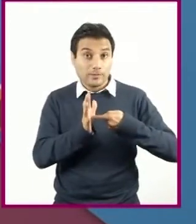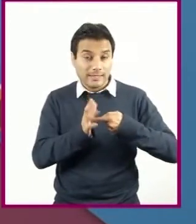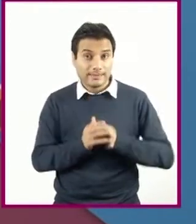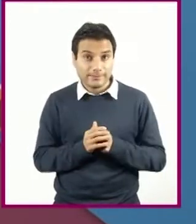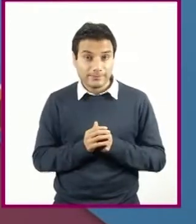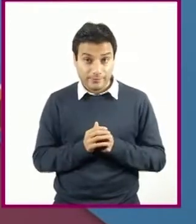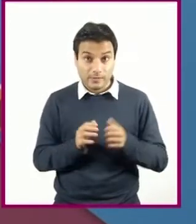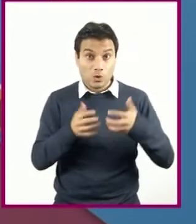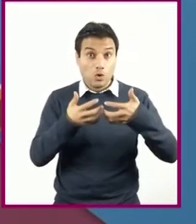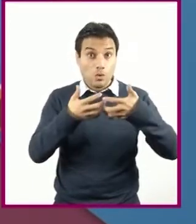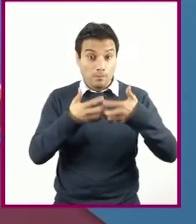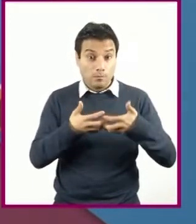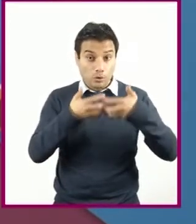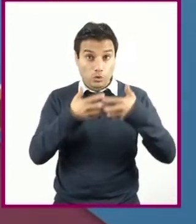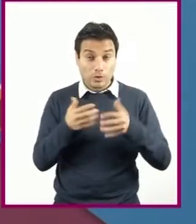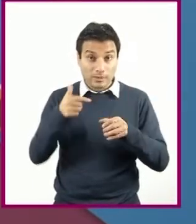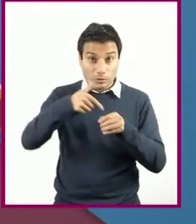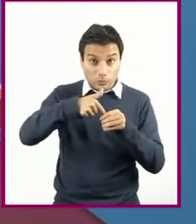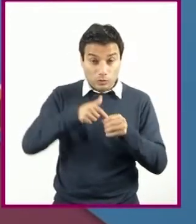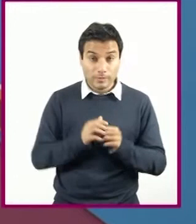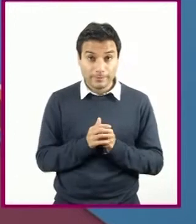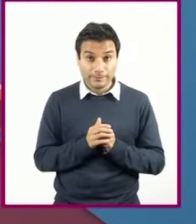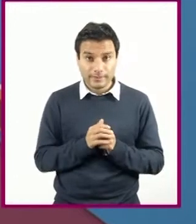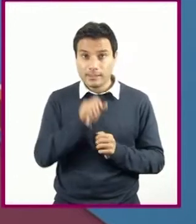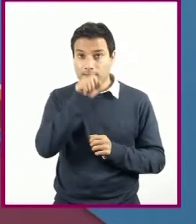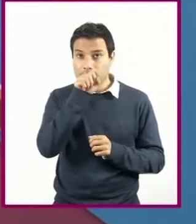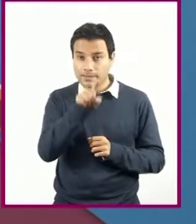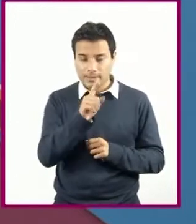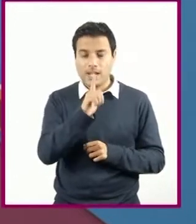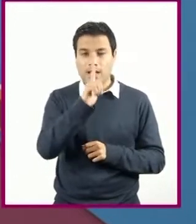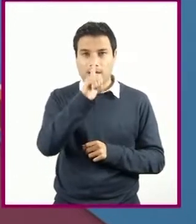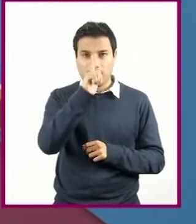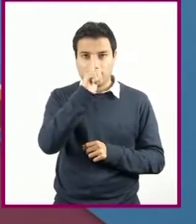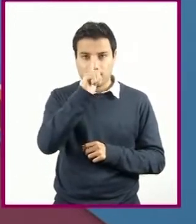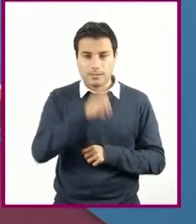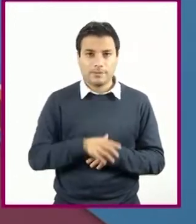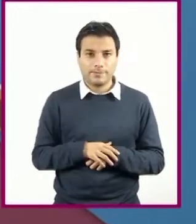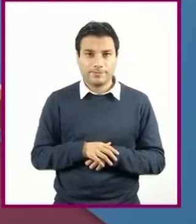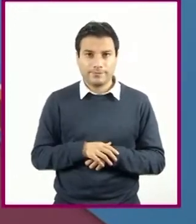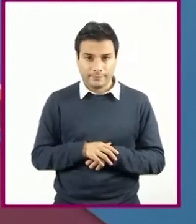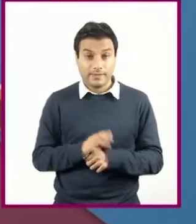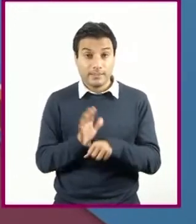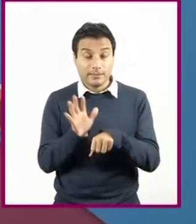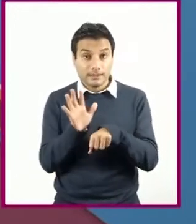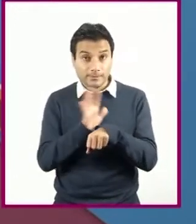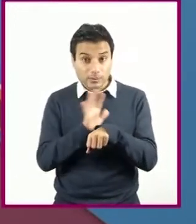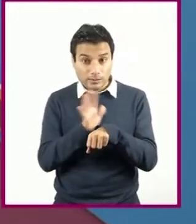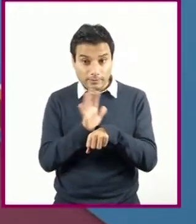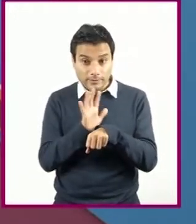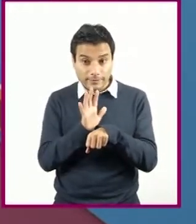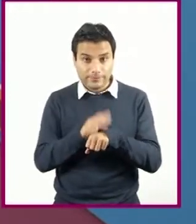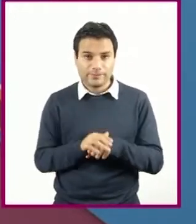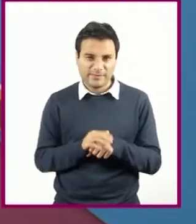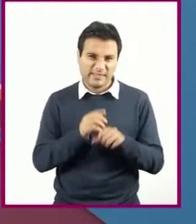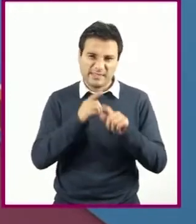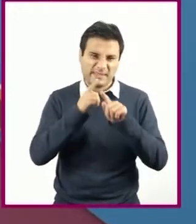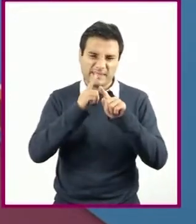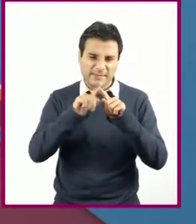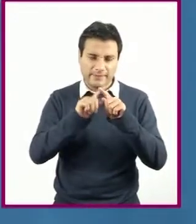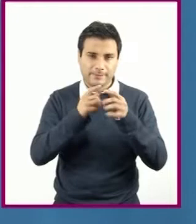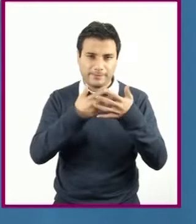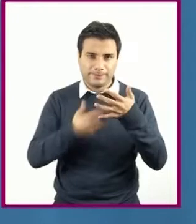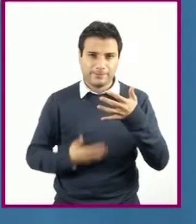el motor de combustión interna, la electricidad, la cinematografía, entre muchas